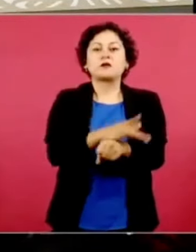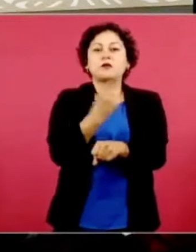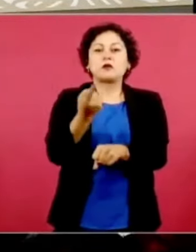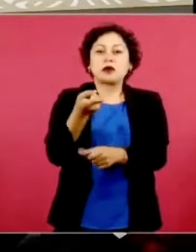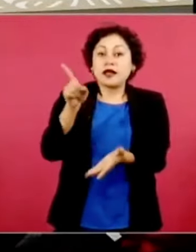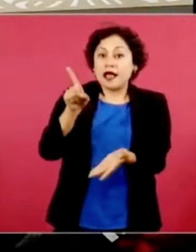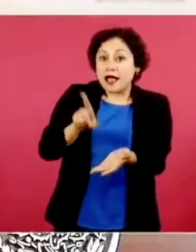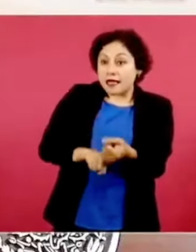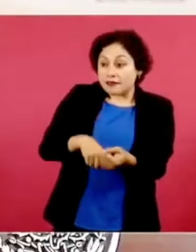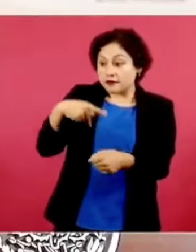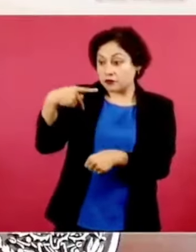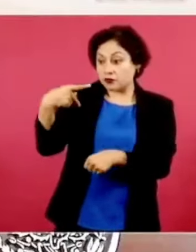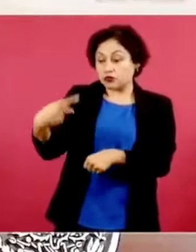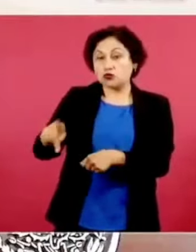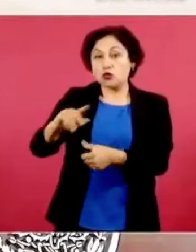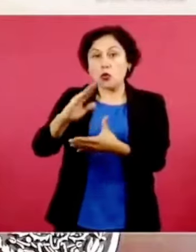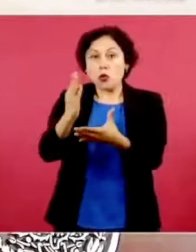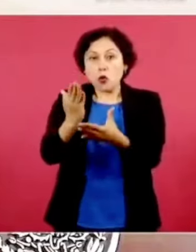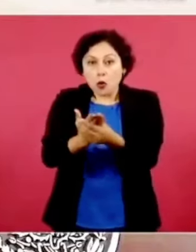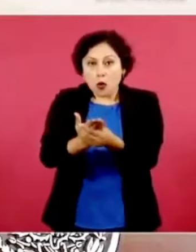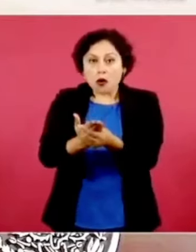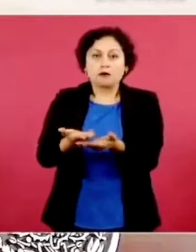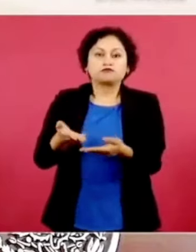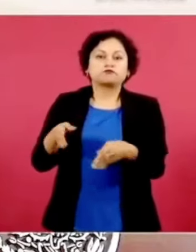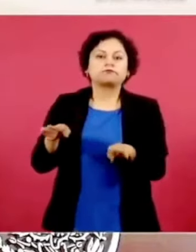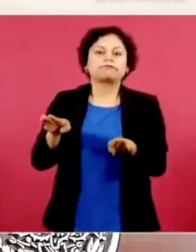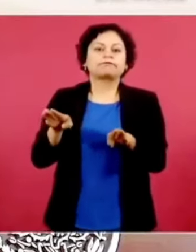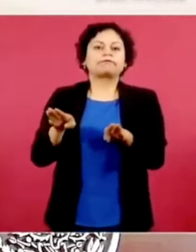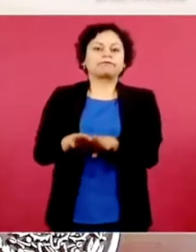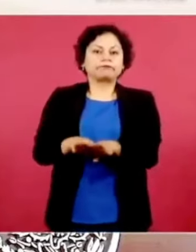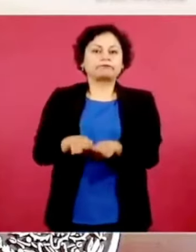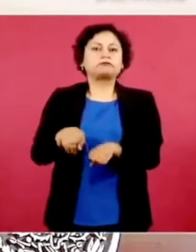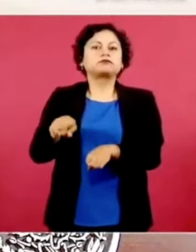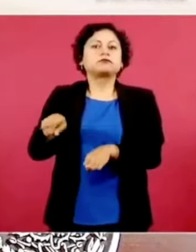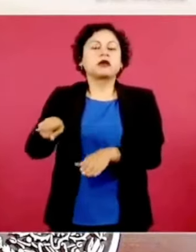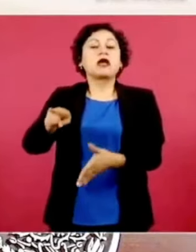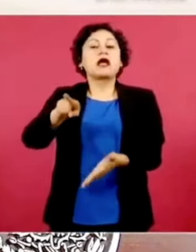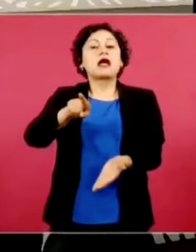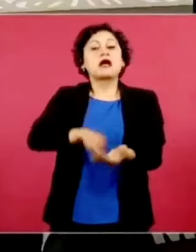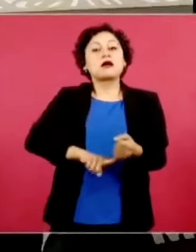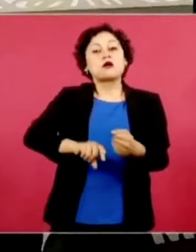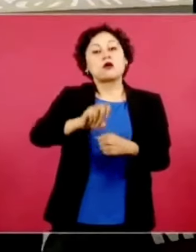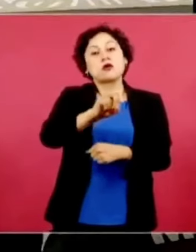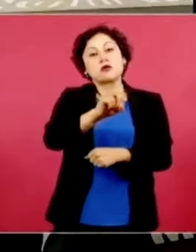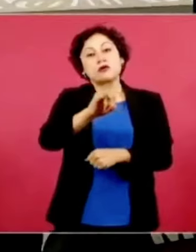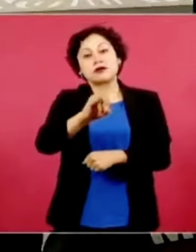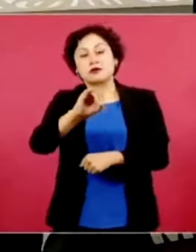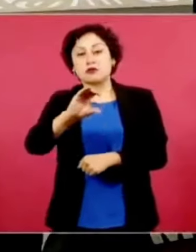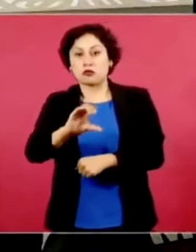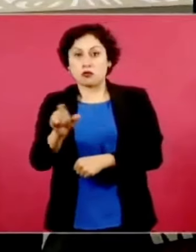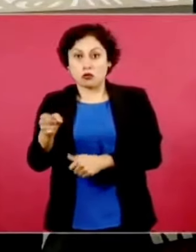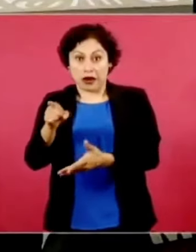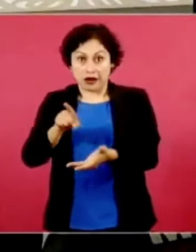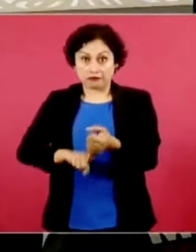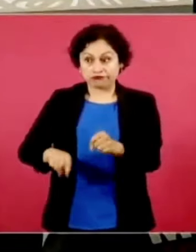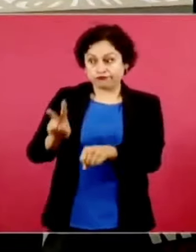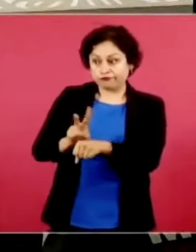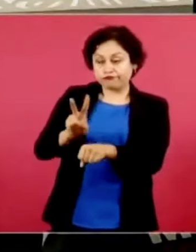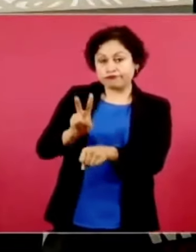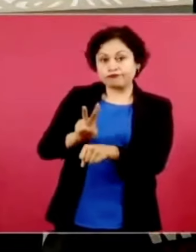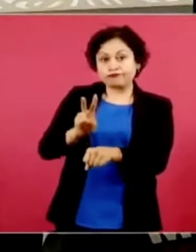interior en el órgano interno de control fueron cerrados. El titular del órgano interno de control, después de que ya